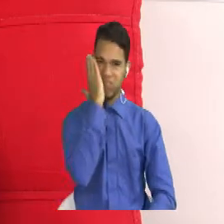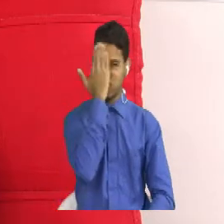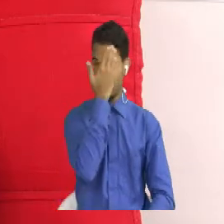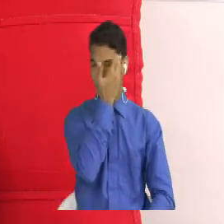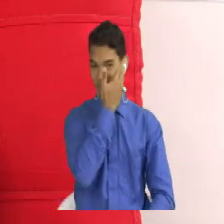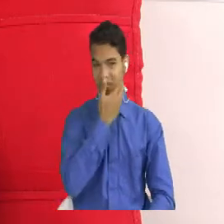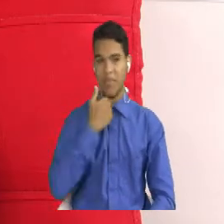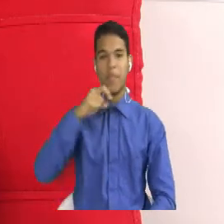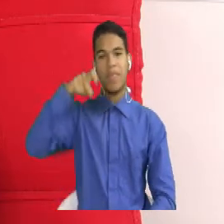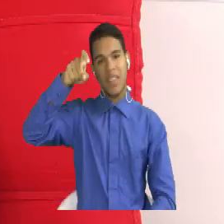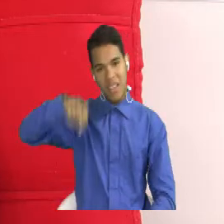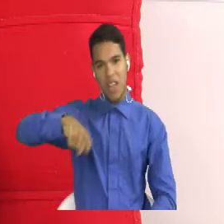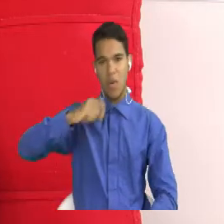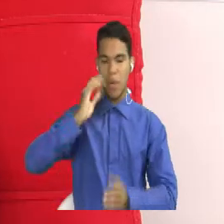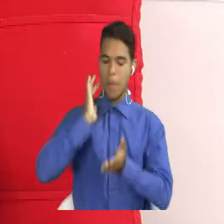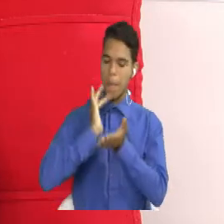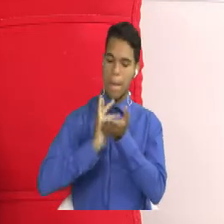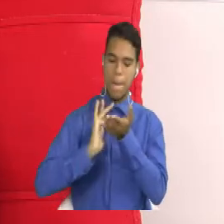ser